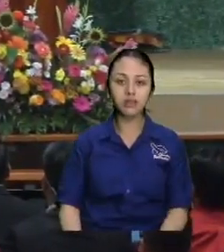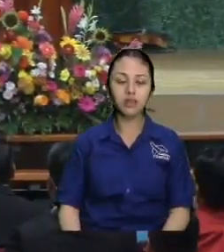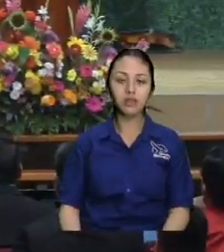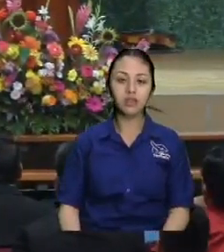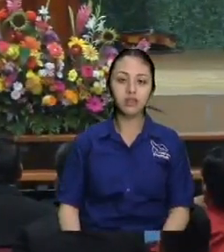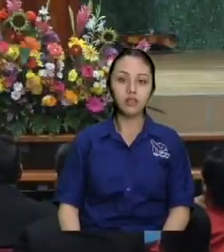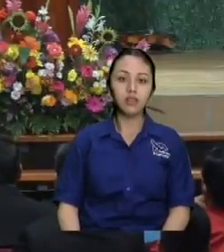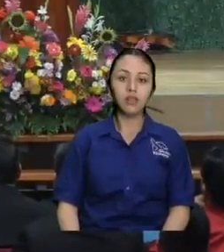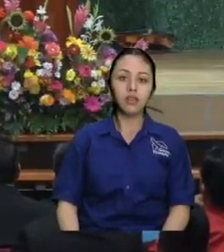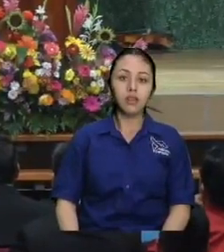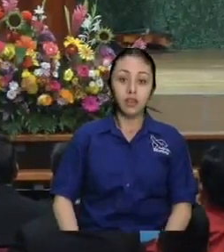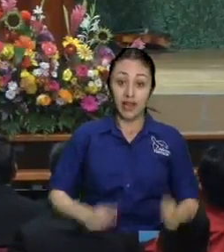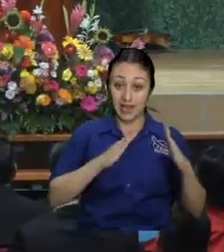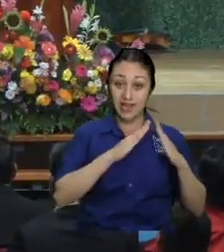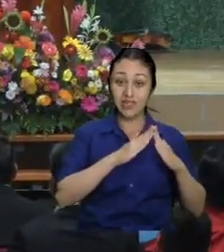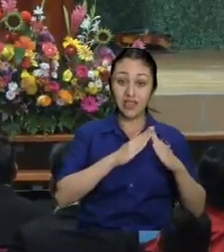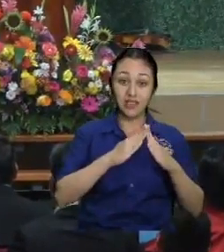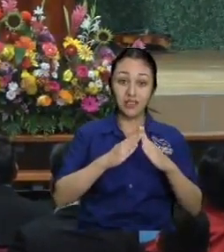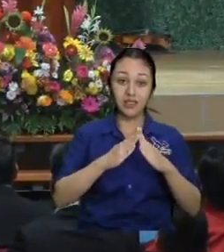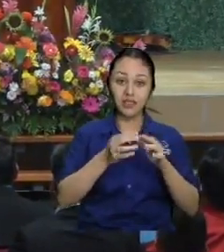Jugando, pierden una casa.